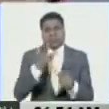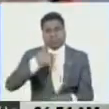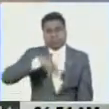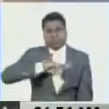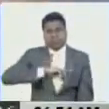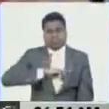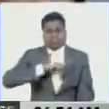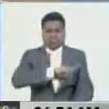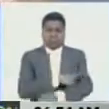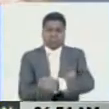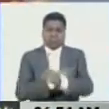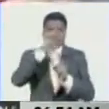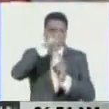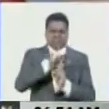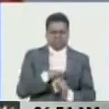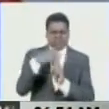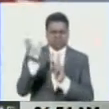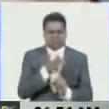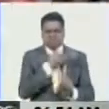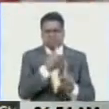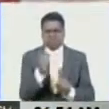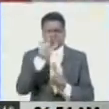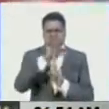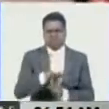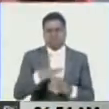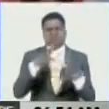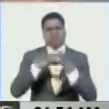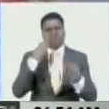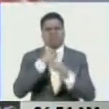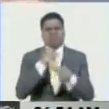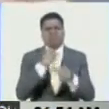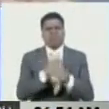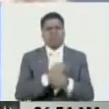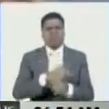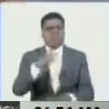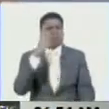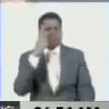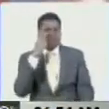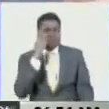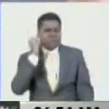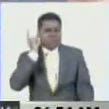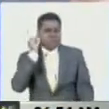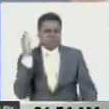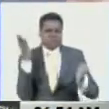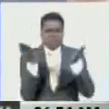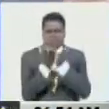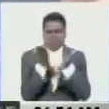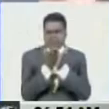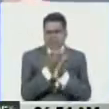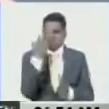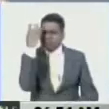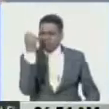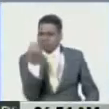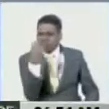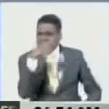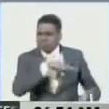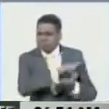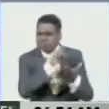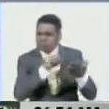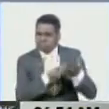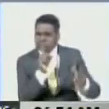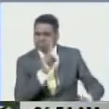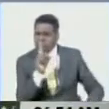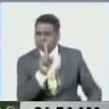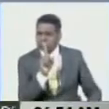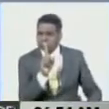fuerzas oprimidas, explotadas, de la clase obrera, de los trabajadores, de las mujeres, de los estudiantes, no lo han entendido totalmente. Las fuerzas no